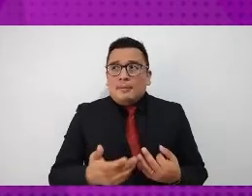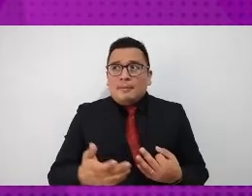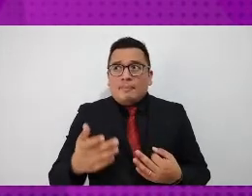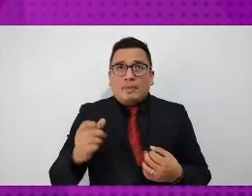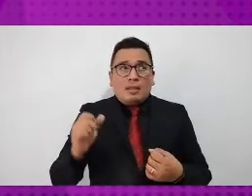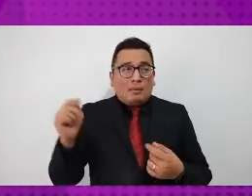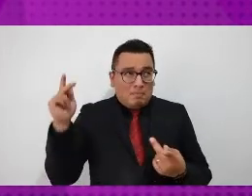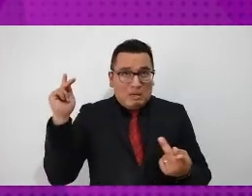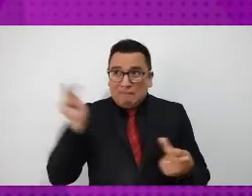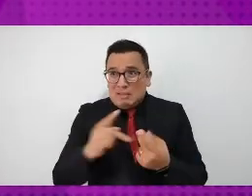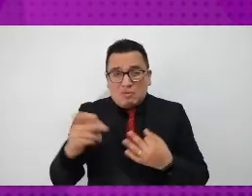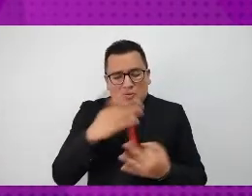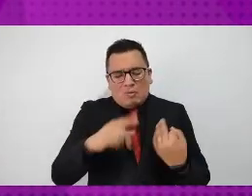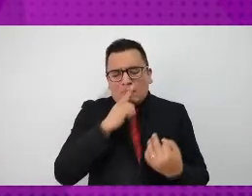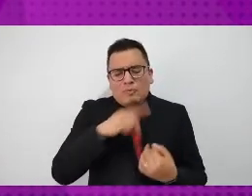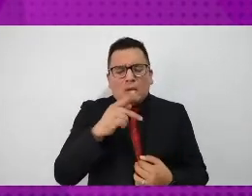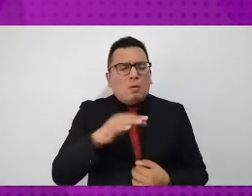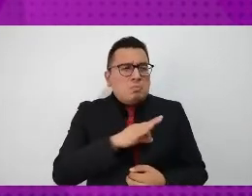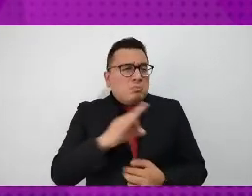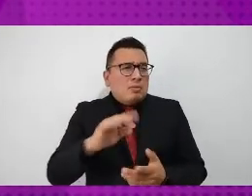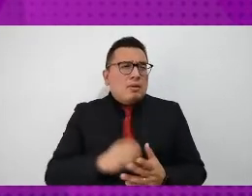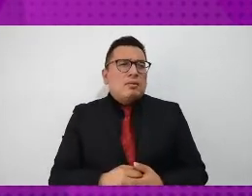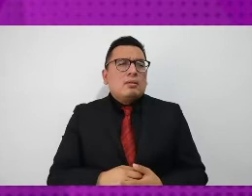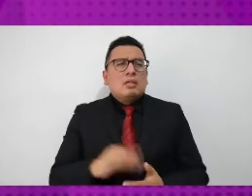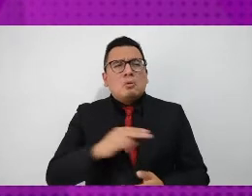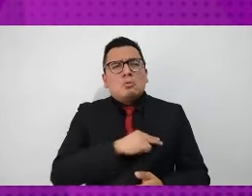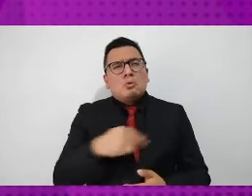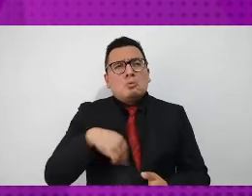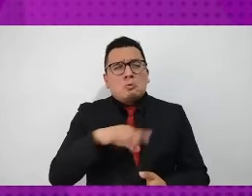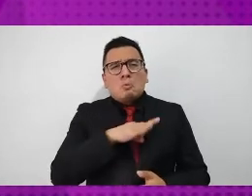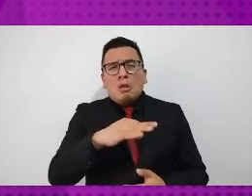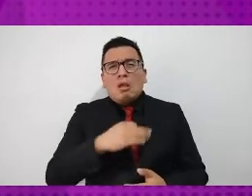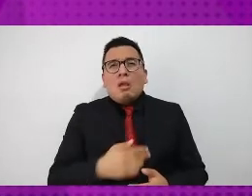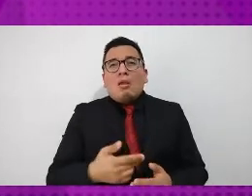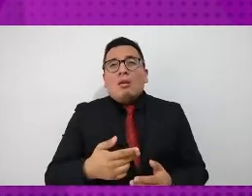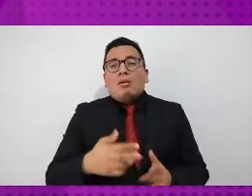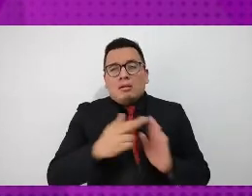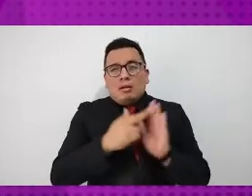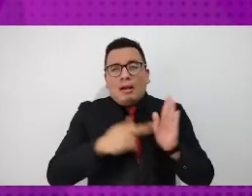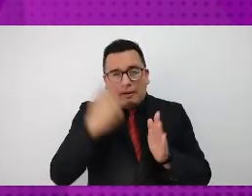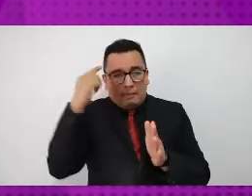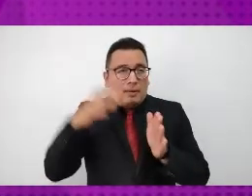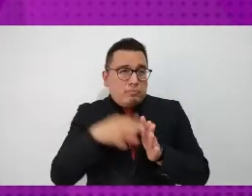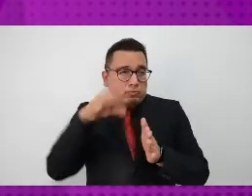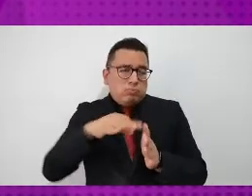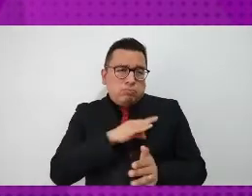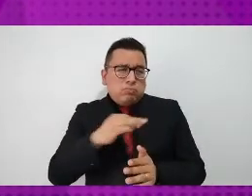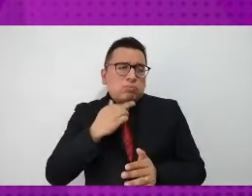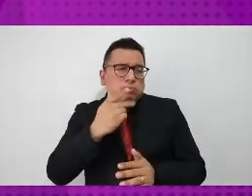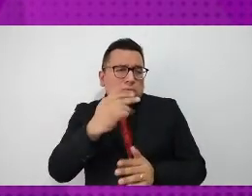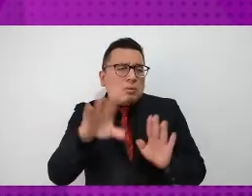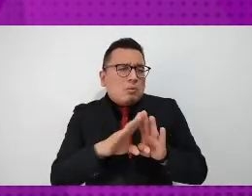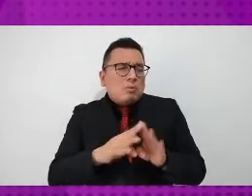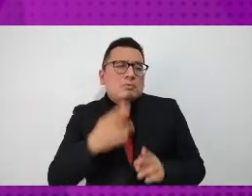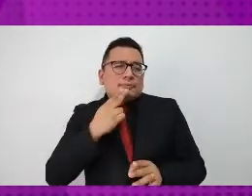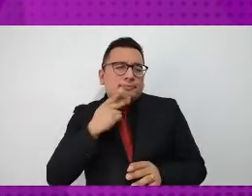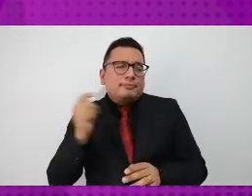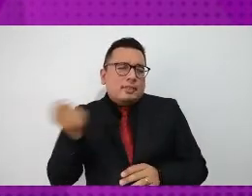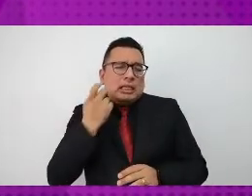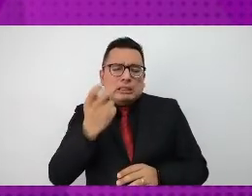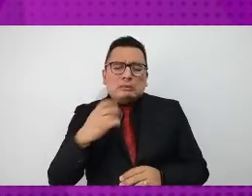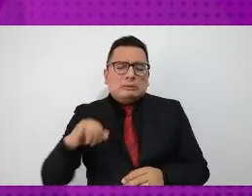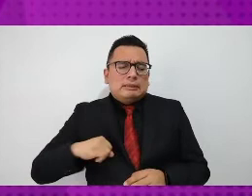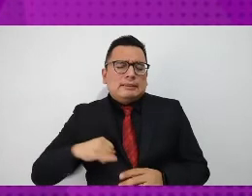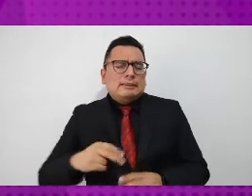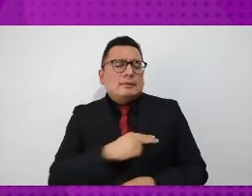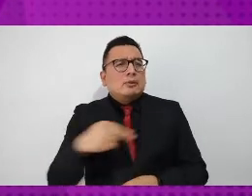son perfectibles y claramente nuestro modelo electoral pueden modernizar modernizarse utilizando las tecnologías entonces sí me parece un dato